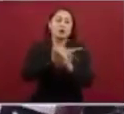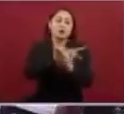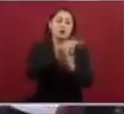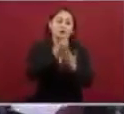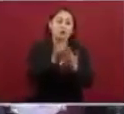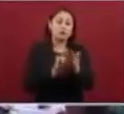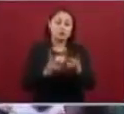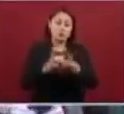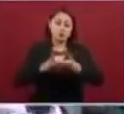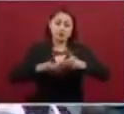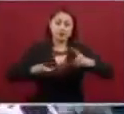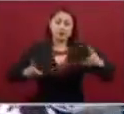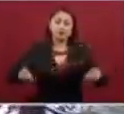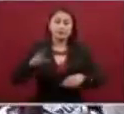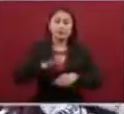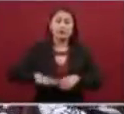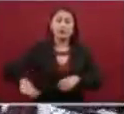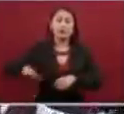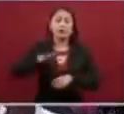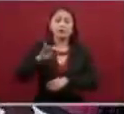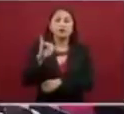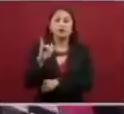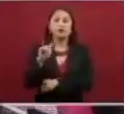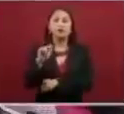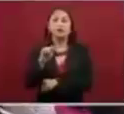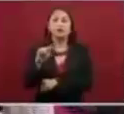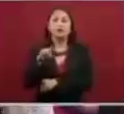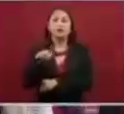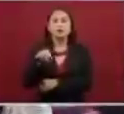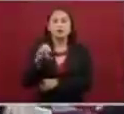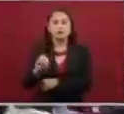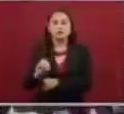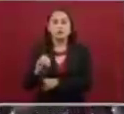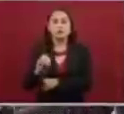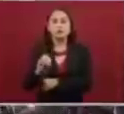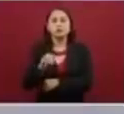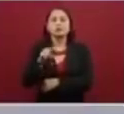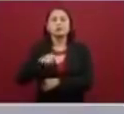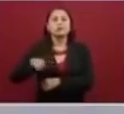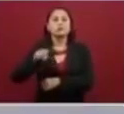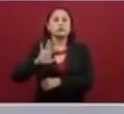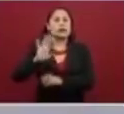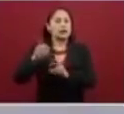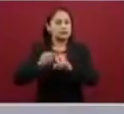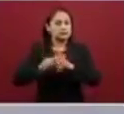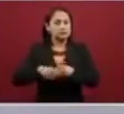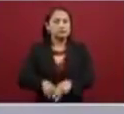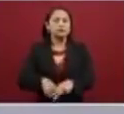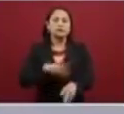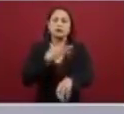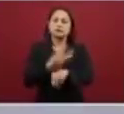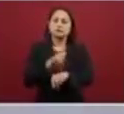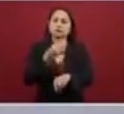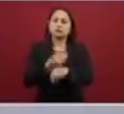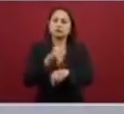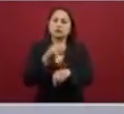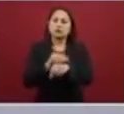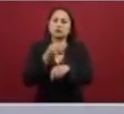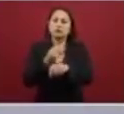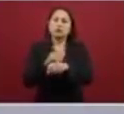del Istmo de Tehuantepec. Ya iniciaron los trabajos de ampliación del puerto de Salina